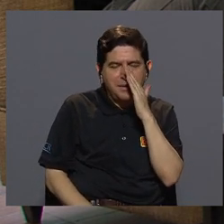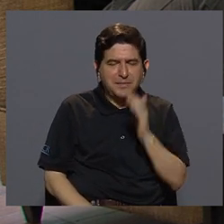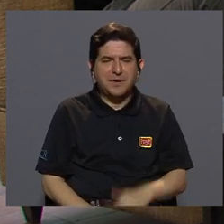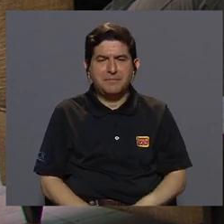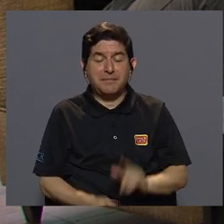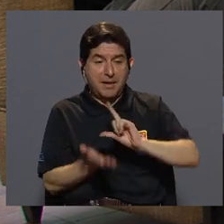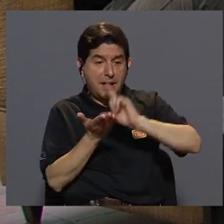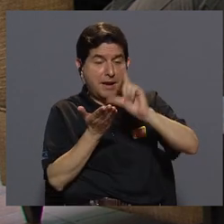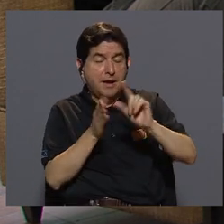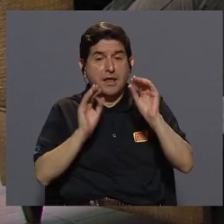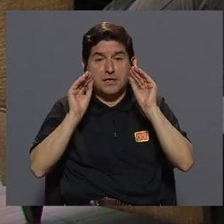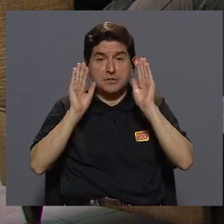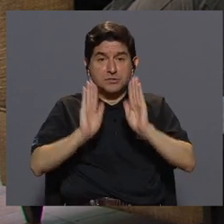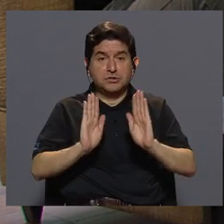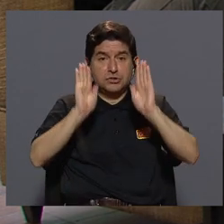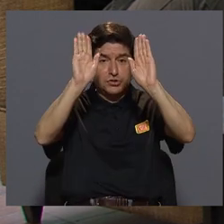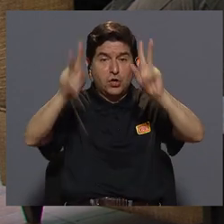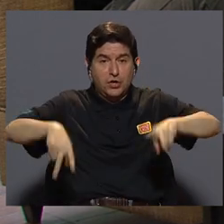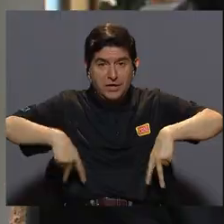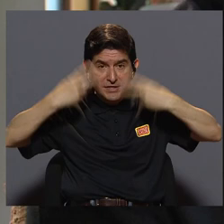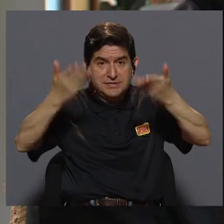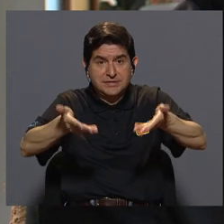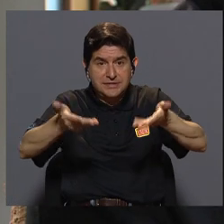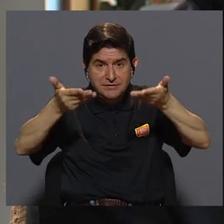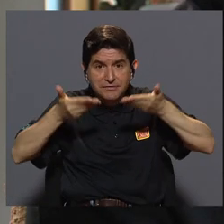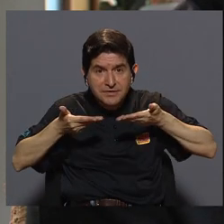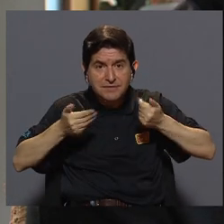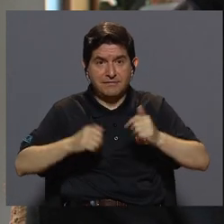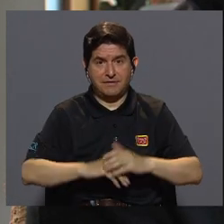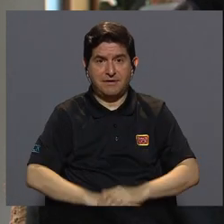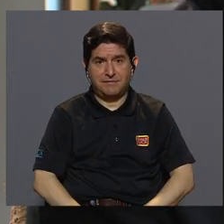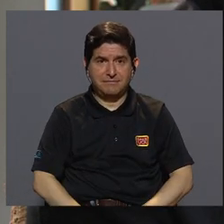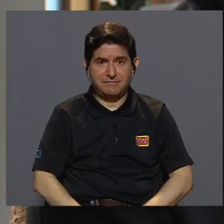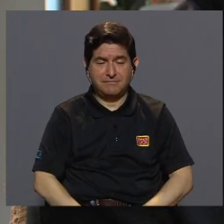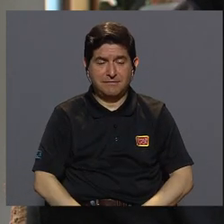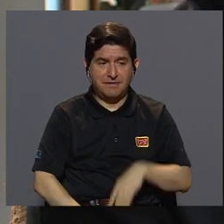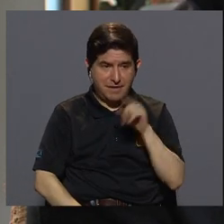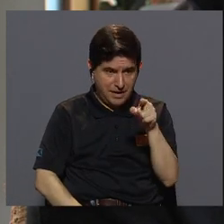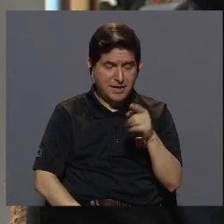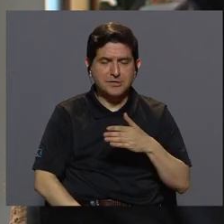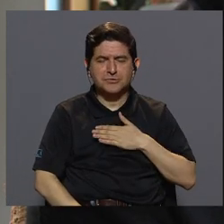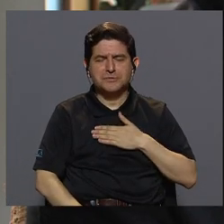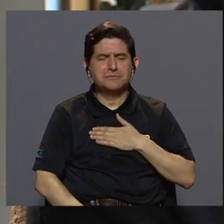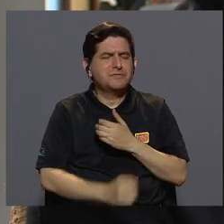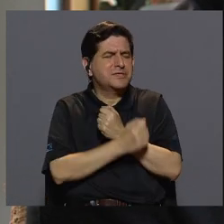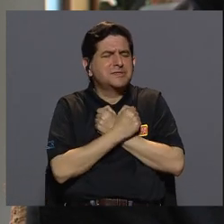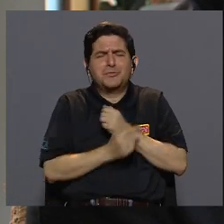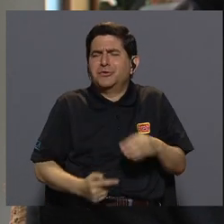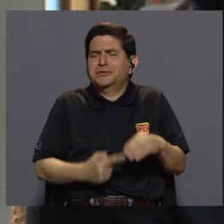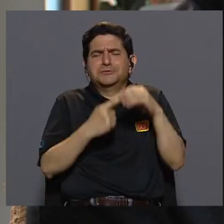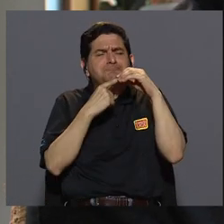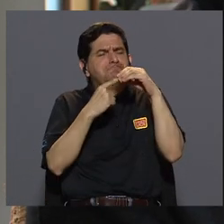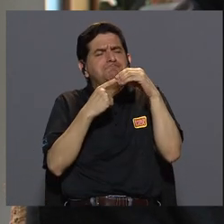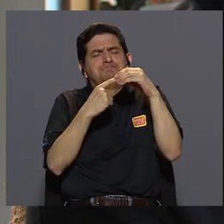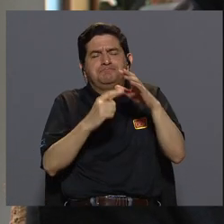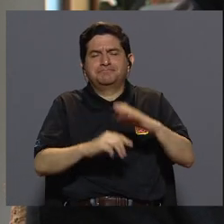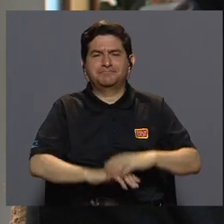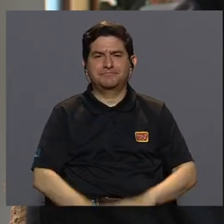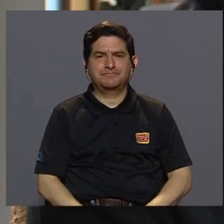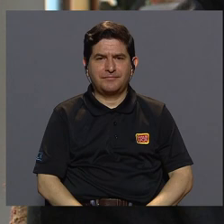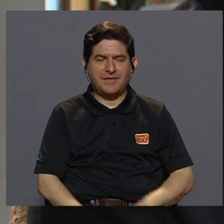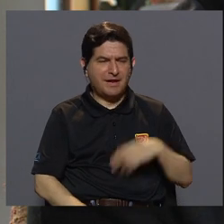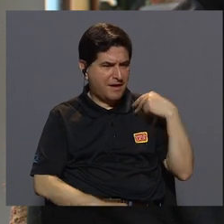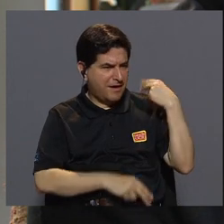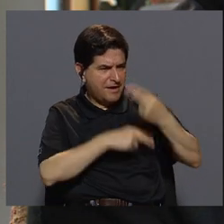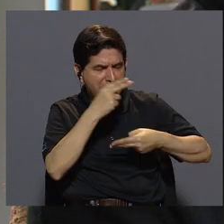dieron lecciones maravillosas de vida, ¿verdad? Entonces, esos son mis grandes amores. ¿Y sabe qué